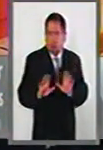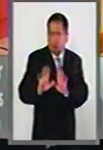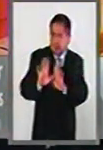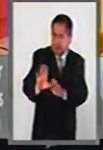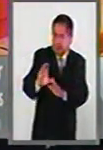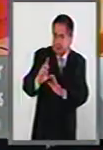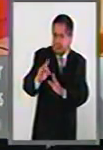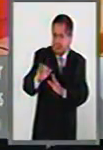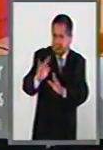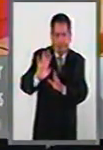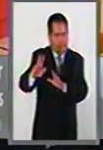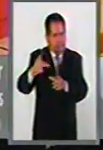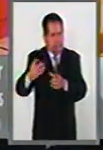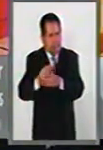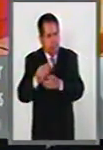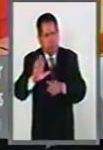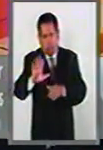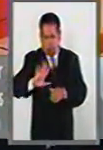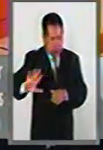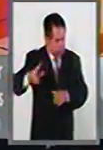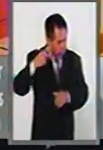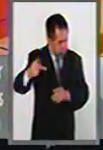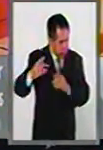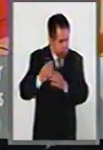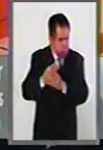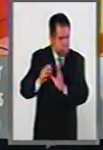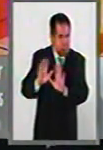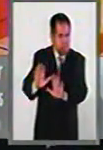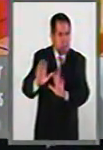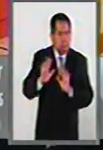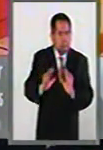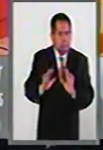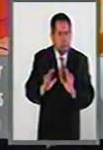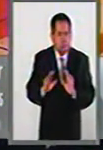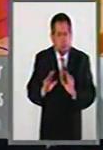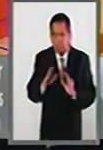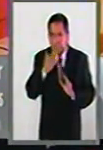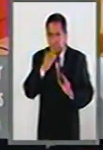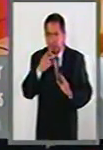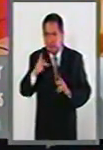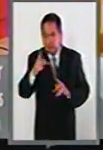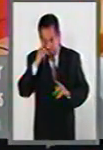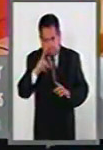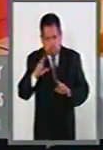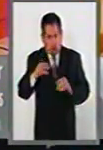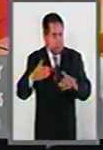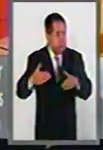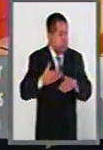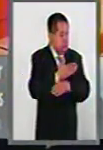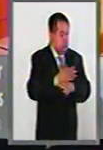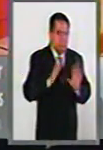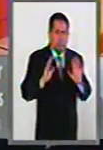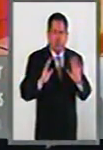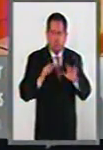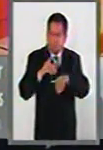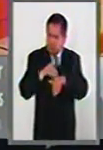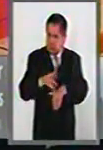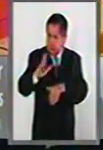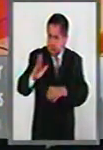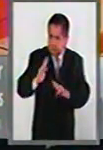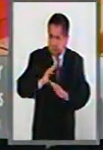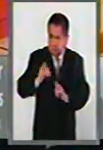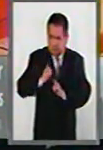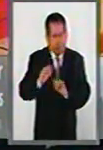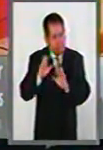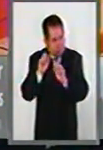militar está bien. Todas las conductas que no están relacionadas con la transgresión a la obediencia militar y